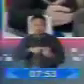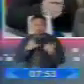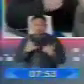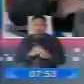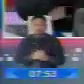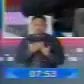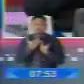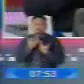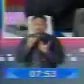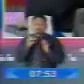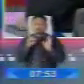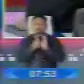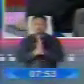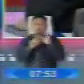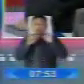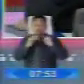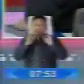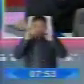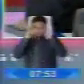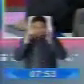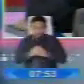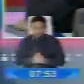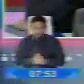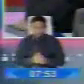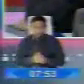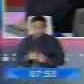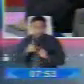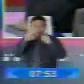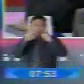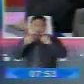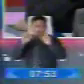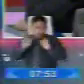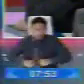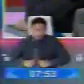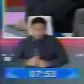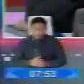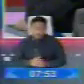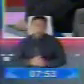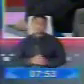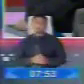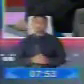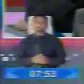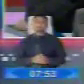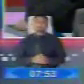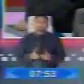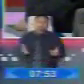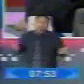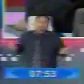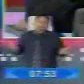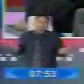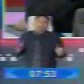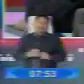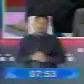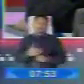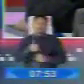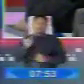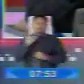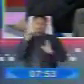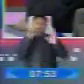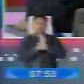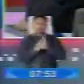la denuncia sea atendida. ¿Esto es posible? O sea, presentar una denuncia es